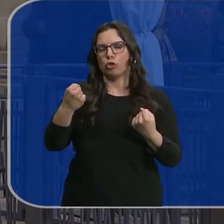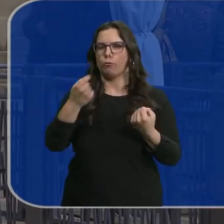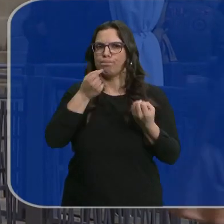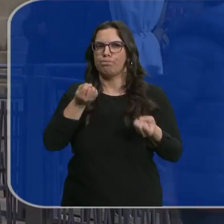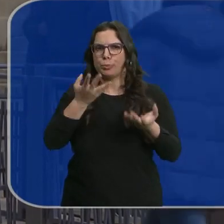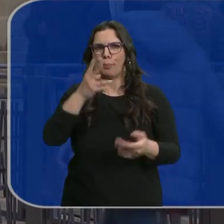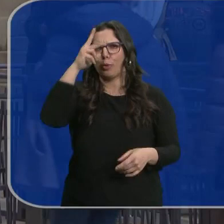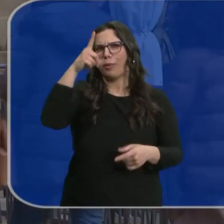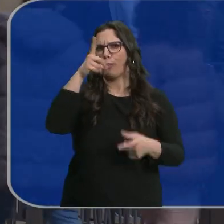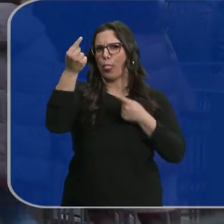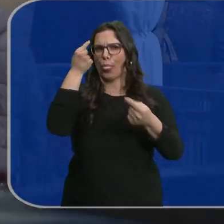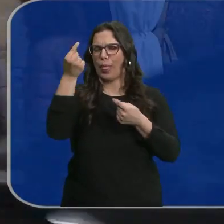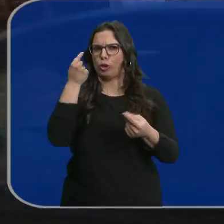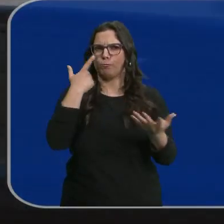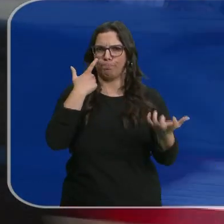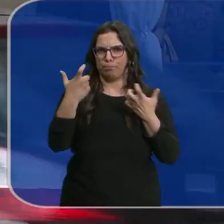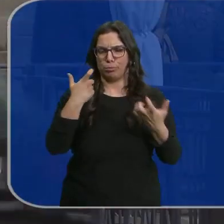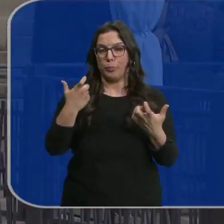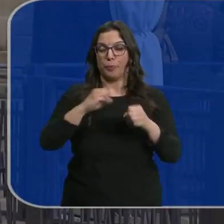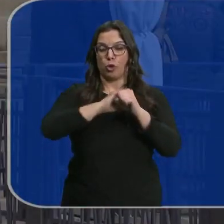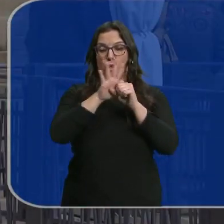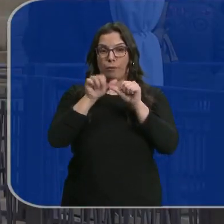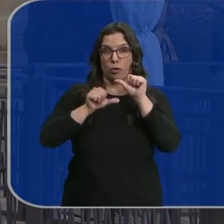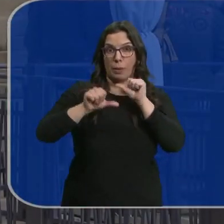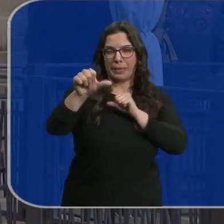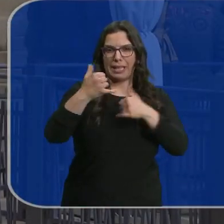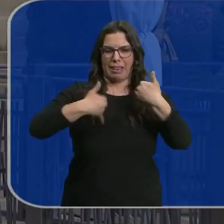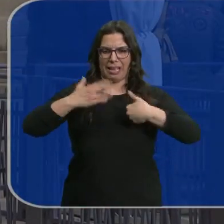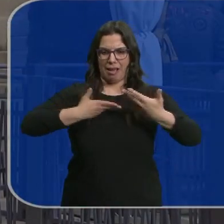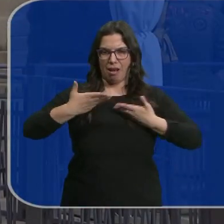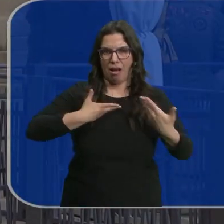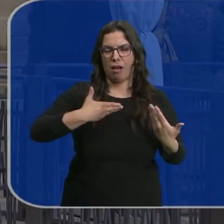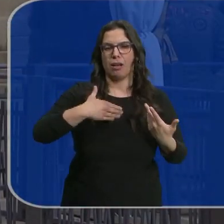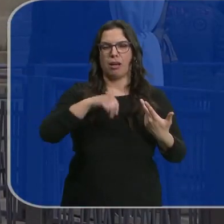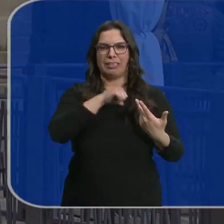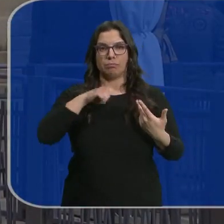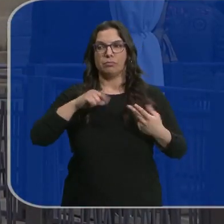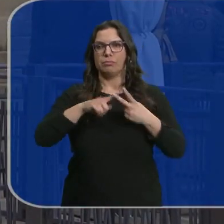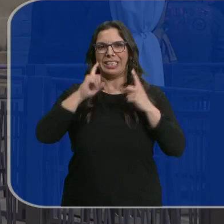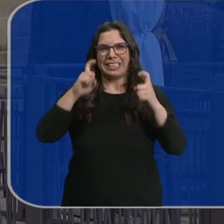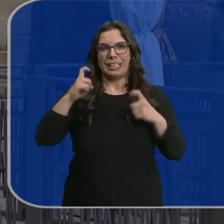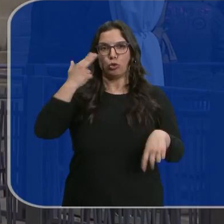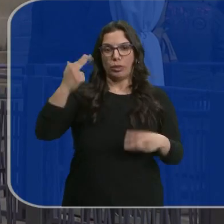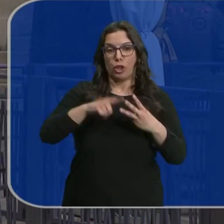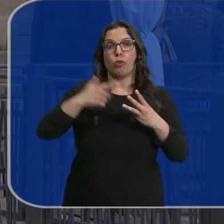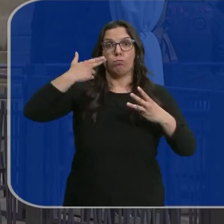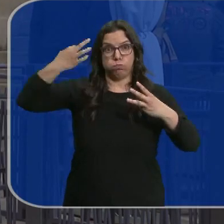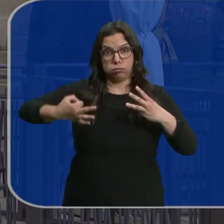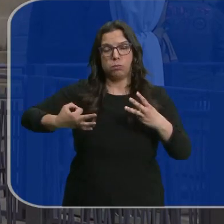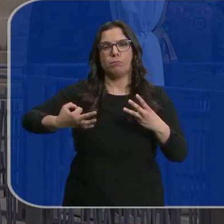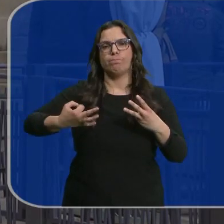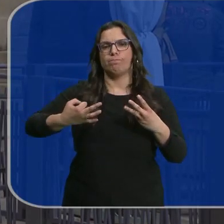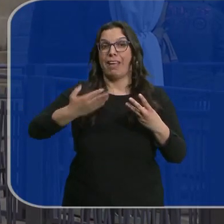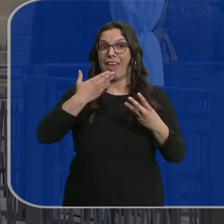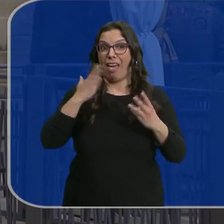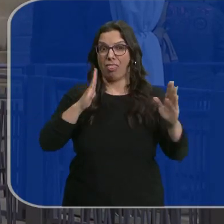preocupación por los datos. Señalan que desde la pandemia las autolesiones, los intentos de suicidios y los suicidios en estas edades